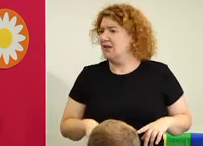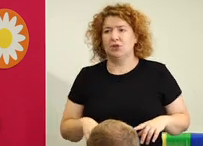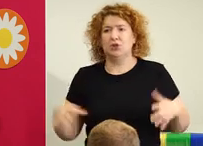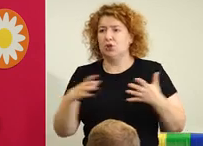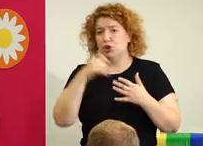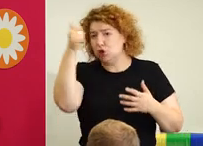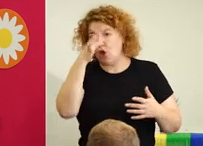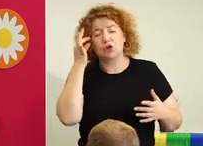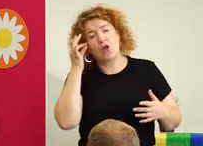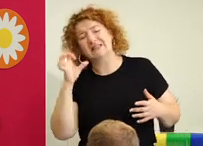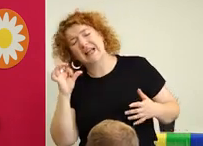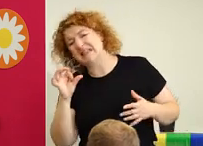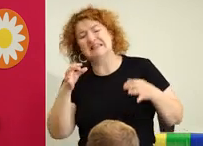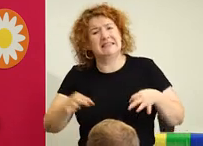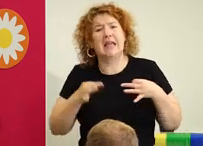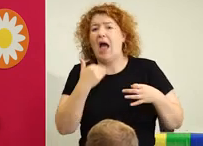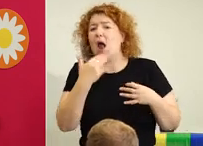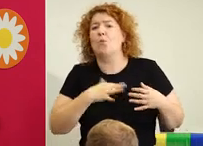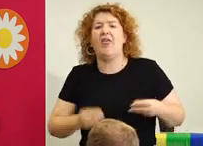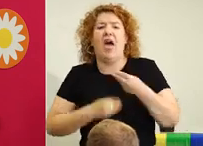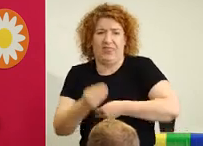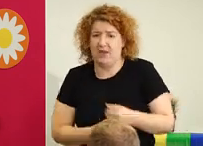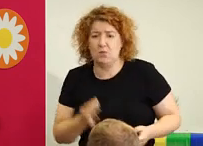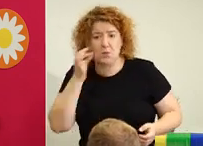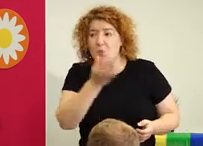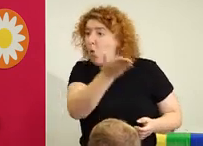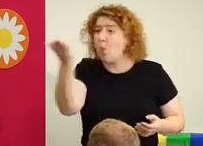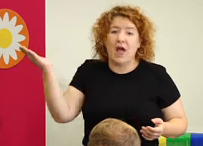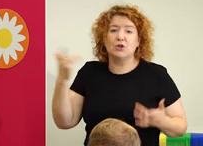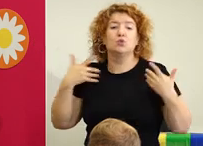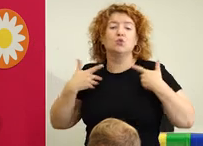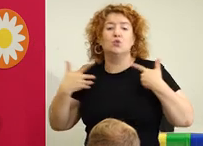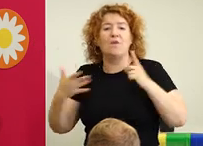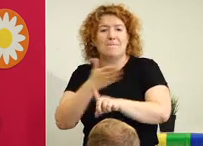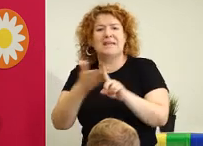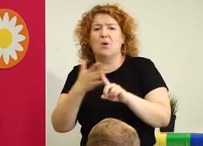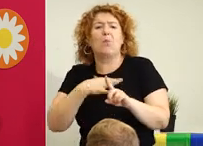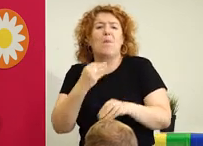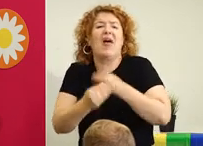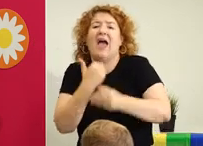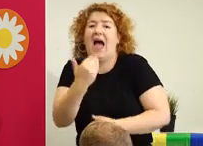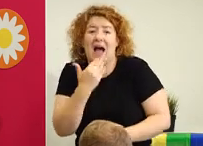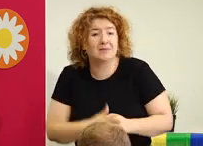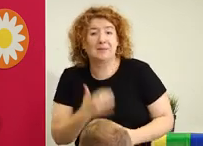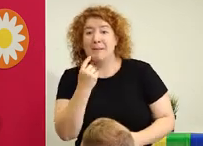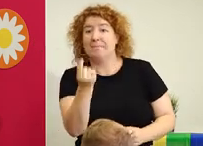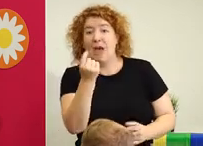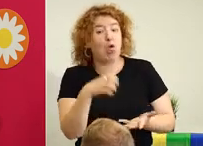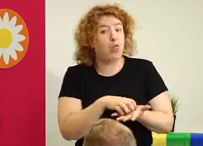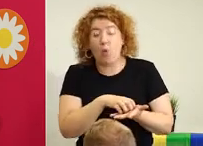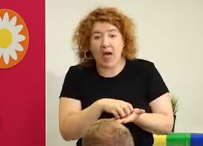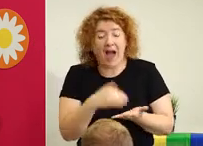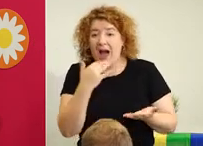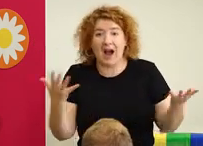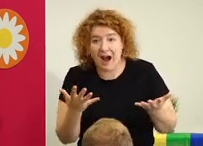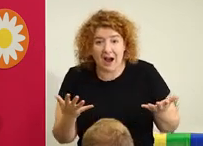todas, todos y todes podemos hacer siempre algo por cualquier mujer que esté sufriendo violencia machista. Que ante la más mínima duda, si